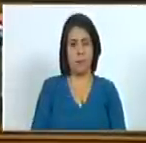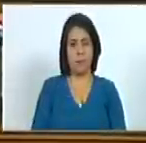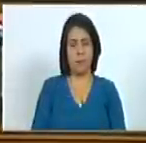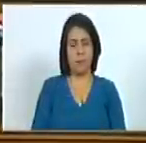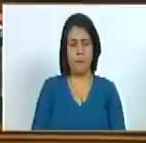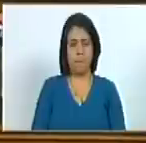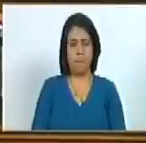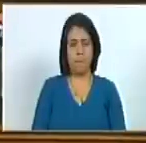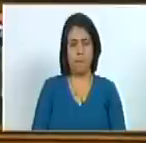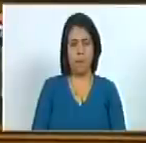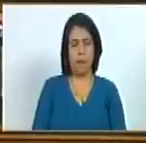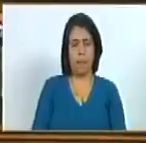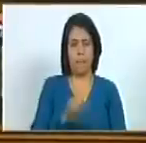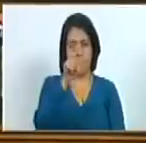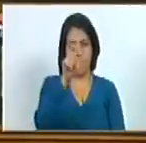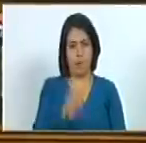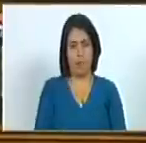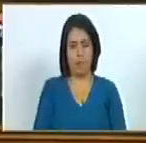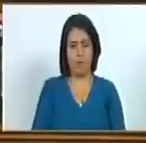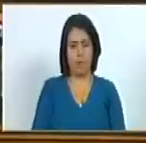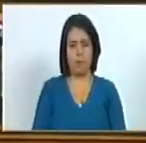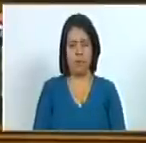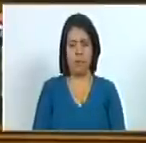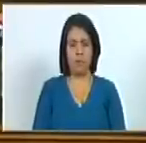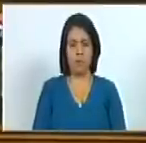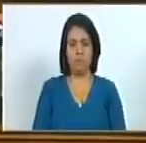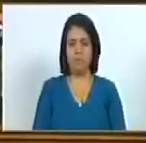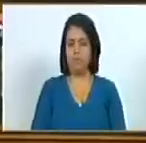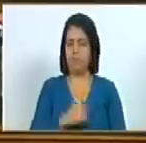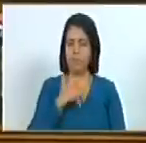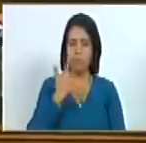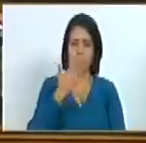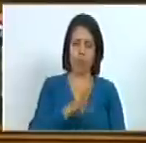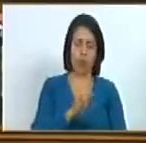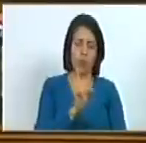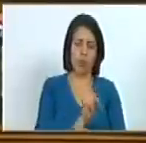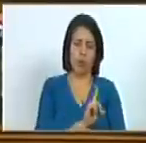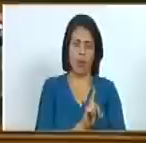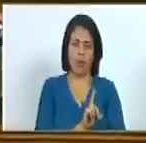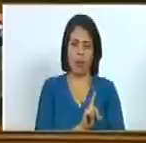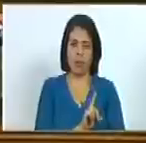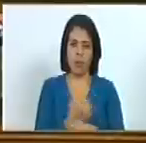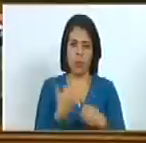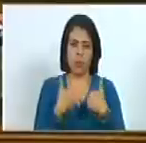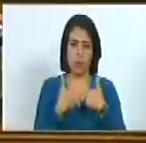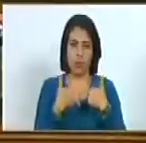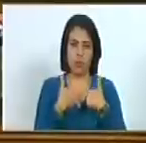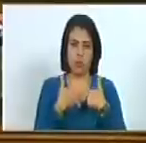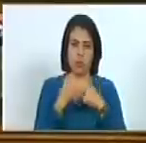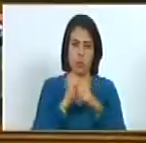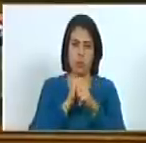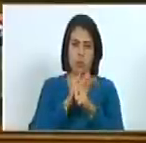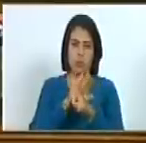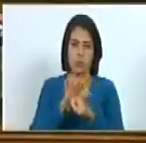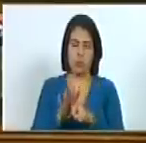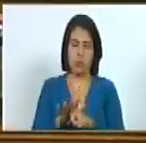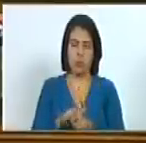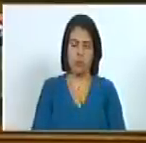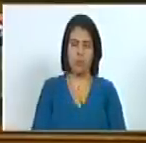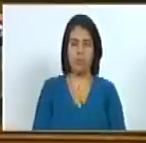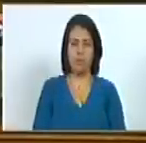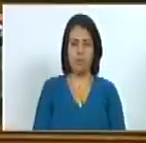esas personas que se fue demasiado pronto, una víctima de la pandemia por